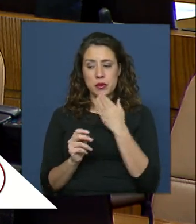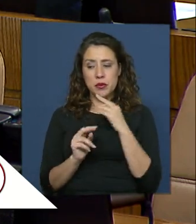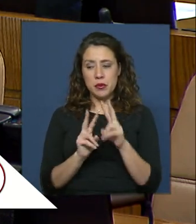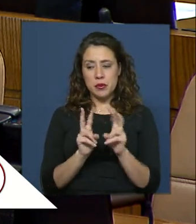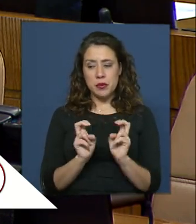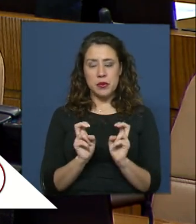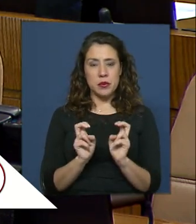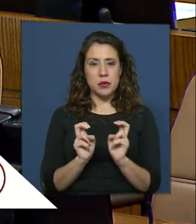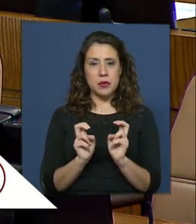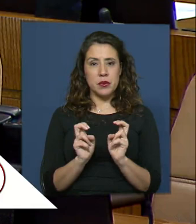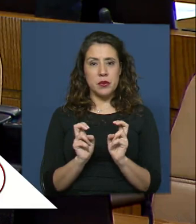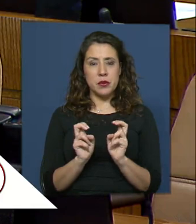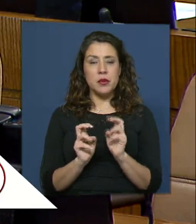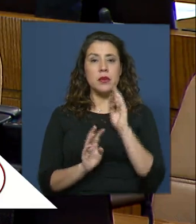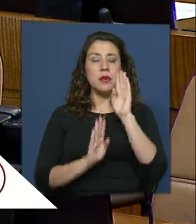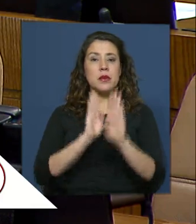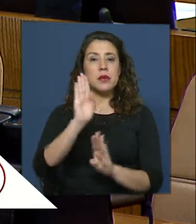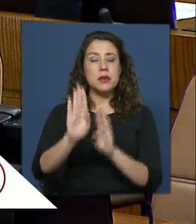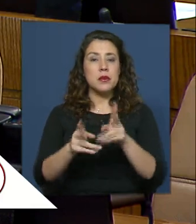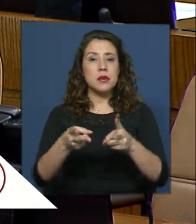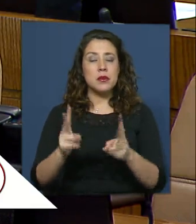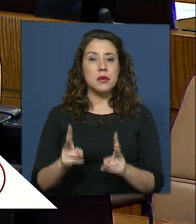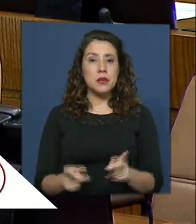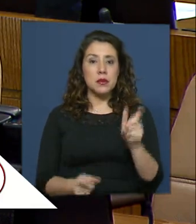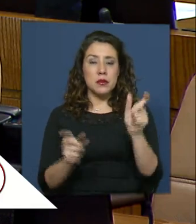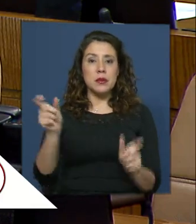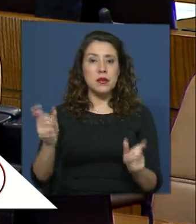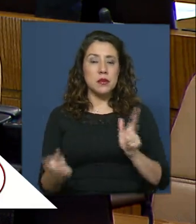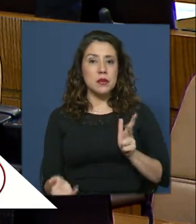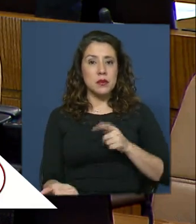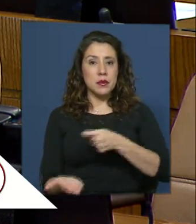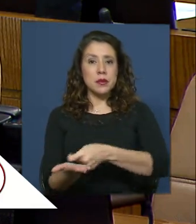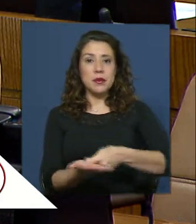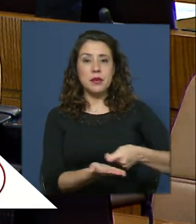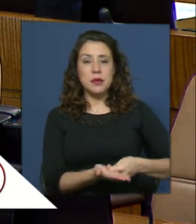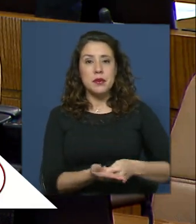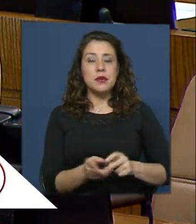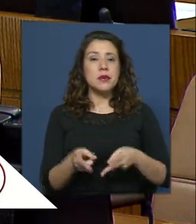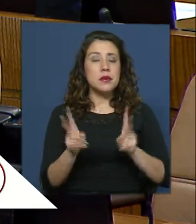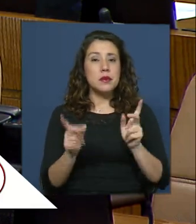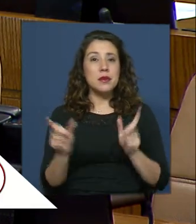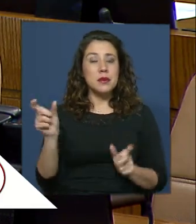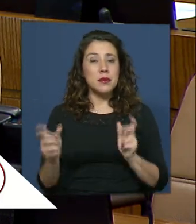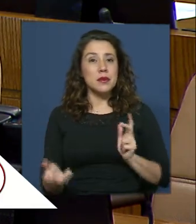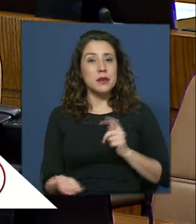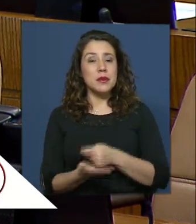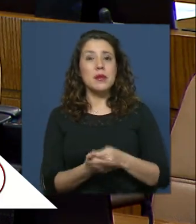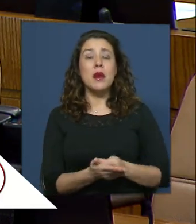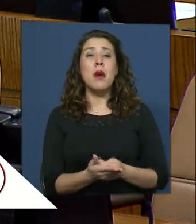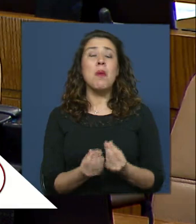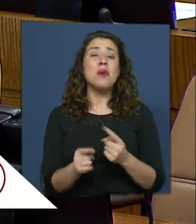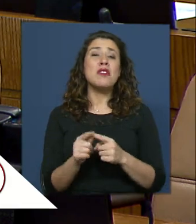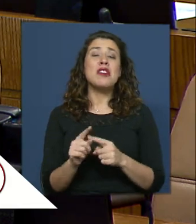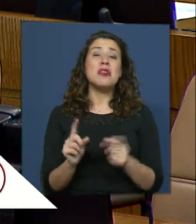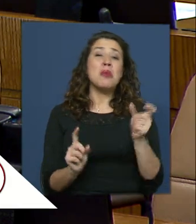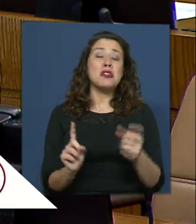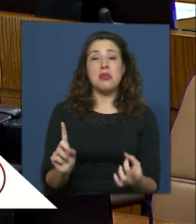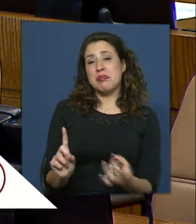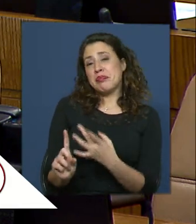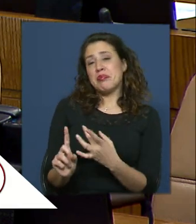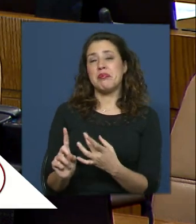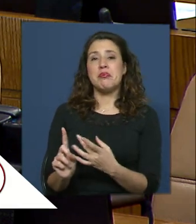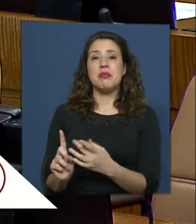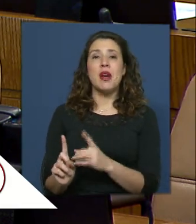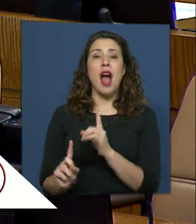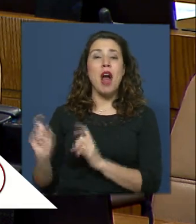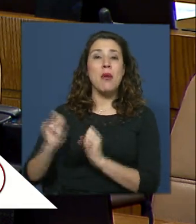relación de salvaguardar los derechos de los consumidores. Derechos de los consumidores que muchas veces se ven atropellados por